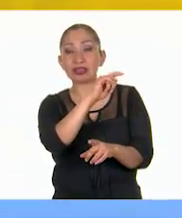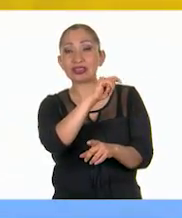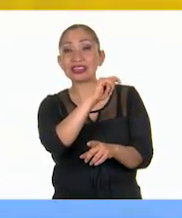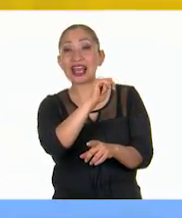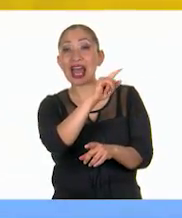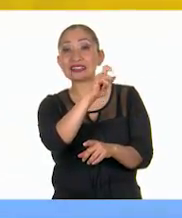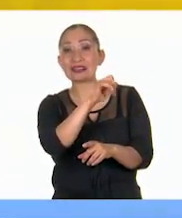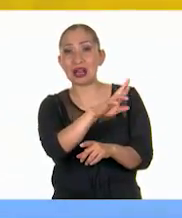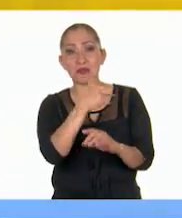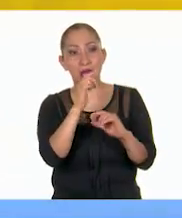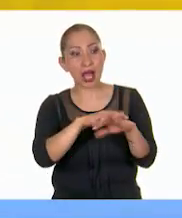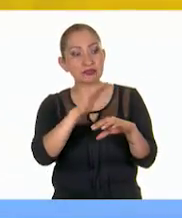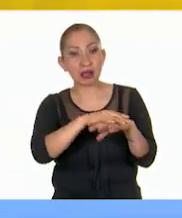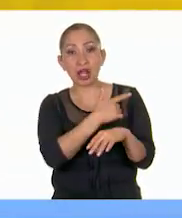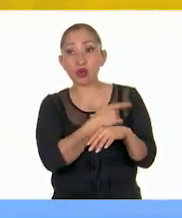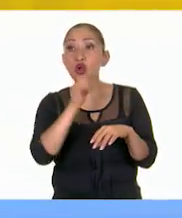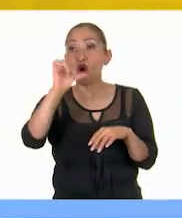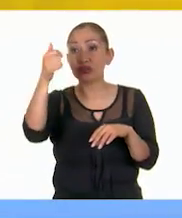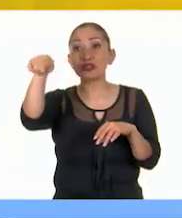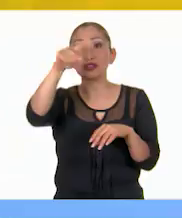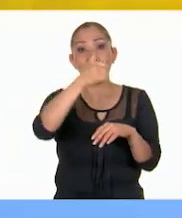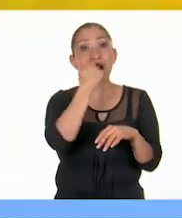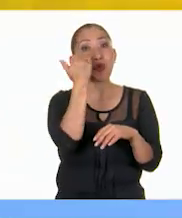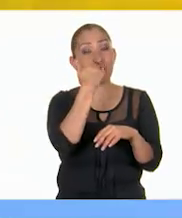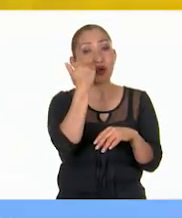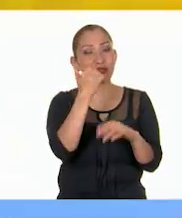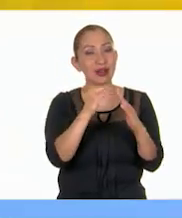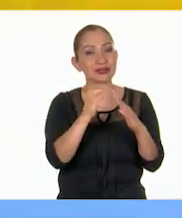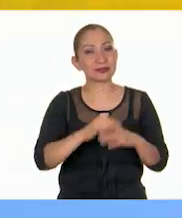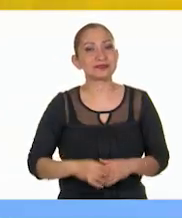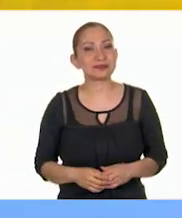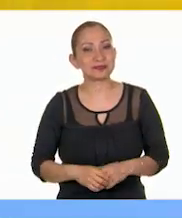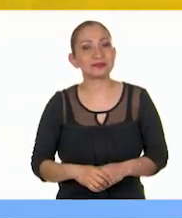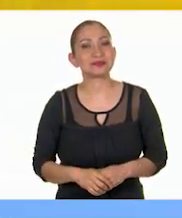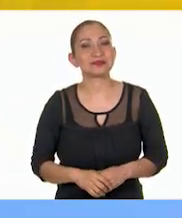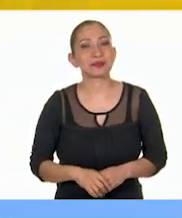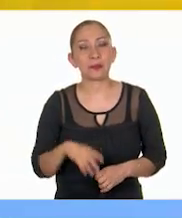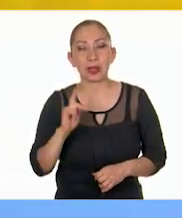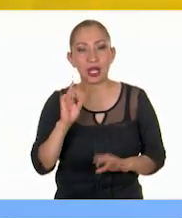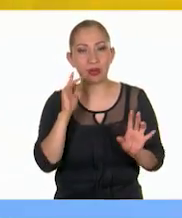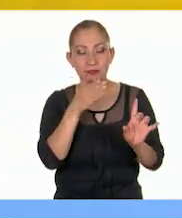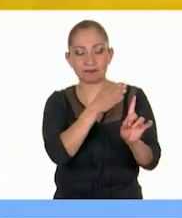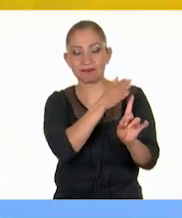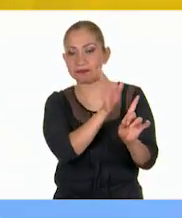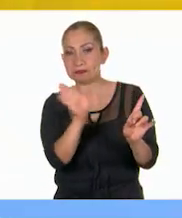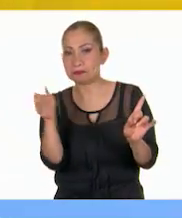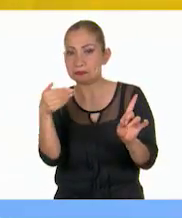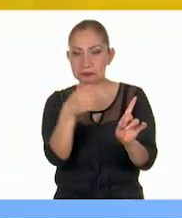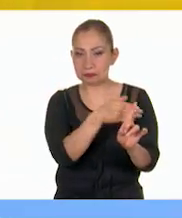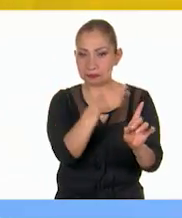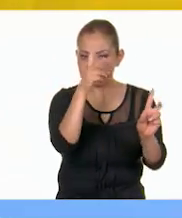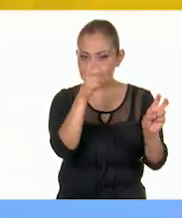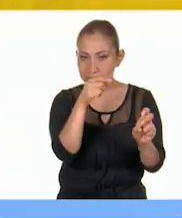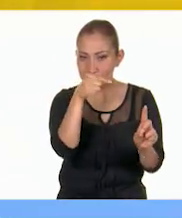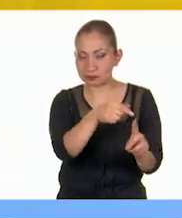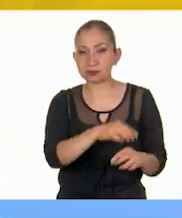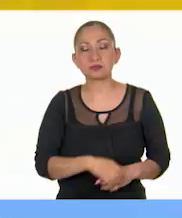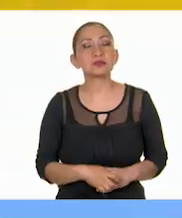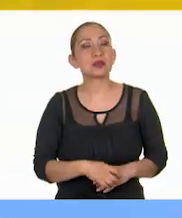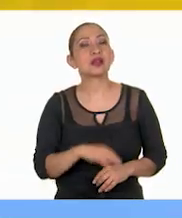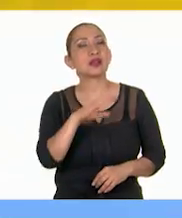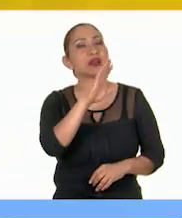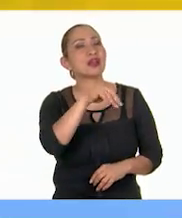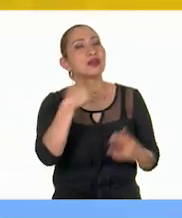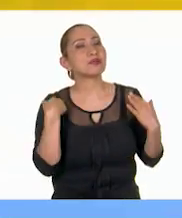como seguramente le estará ocurriendo a muchas alumnas y alumnos en casa. Pero no nos desviemos de nuestro tema principal.